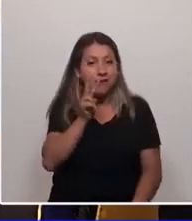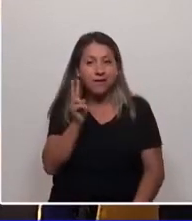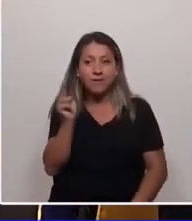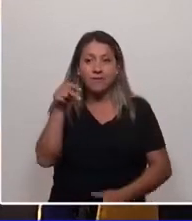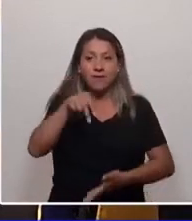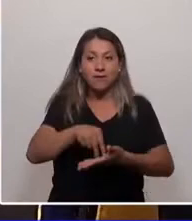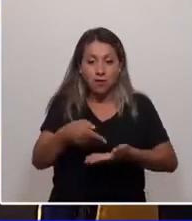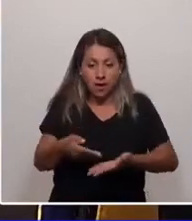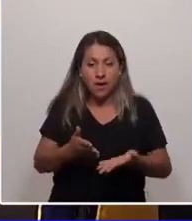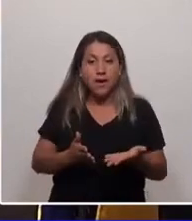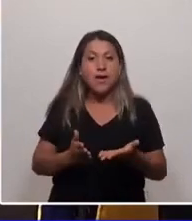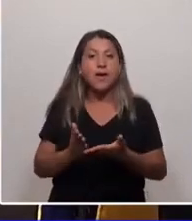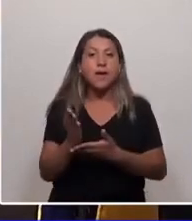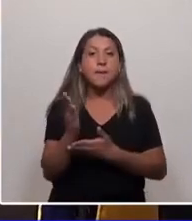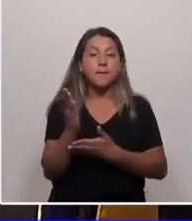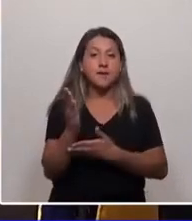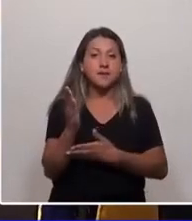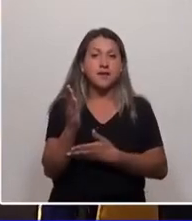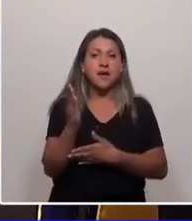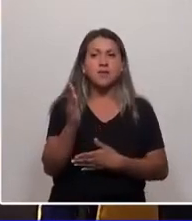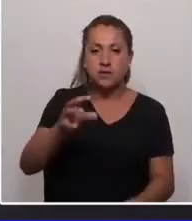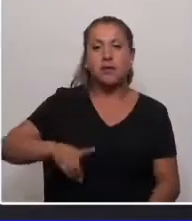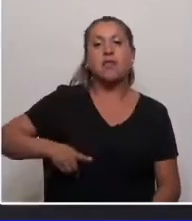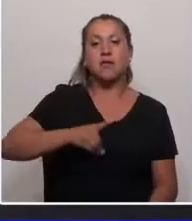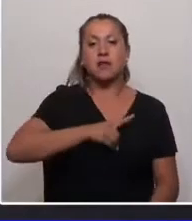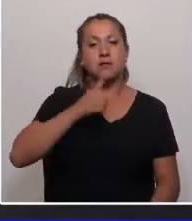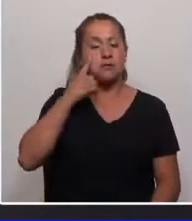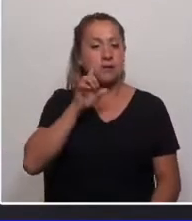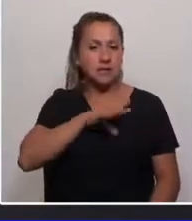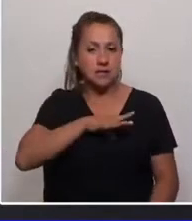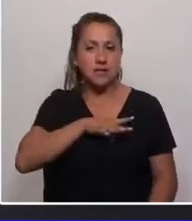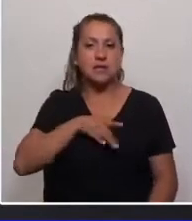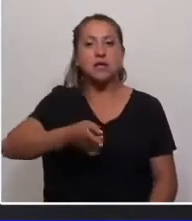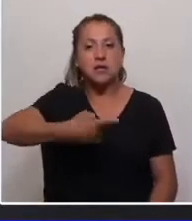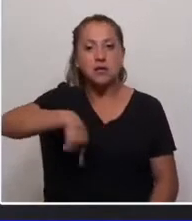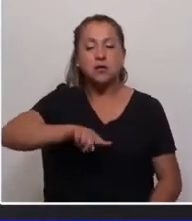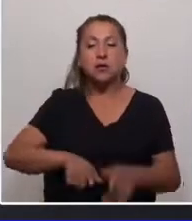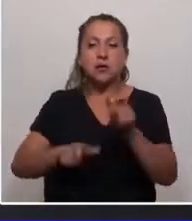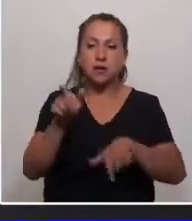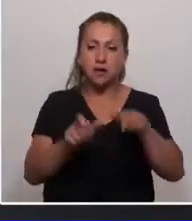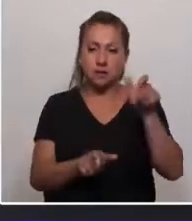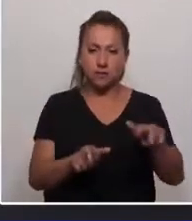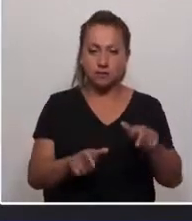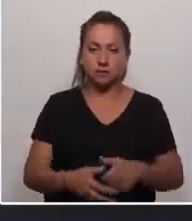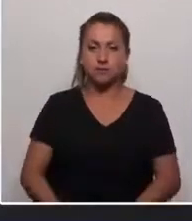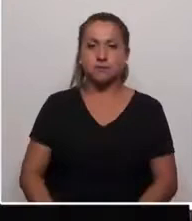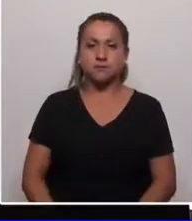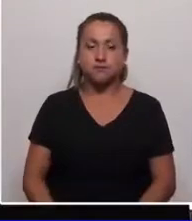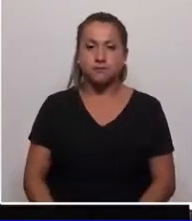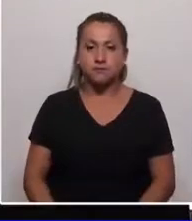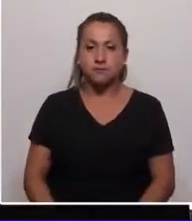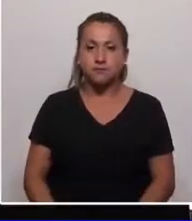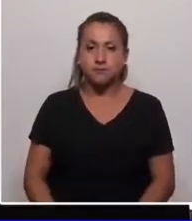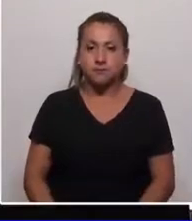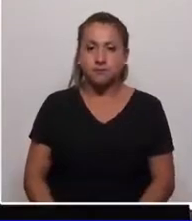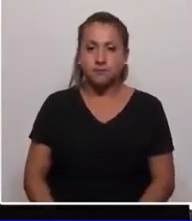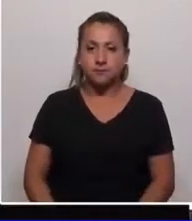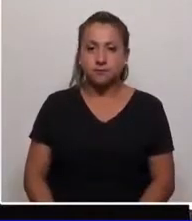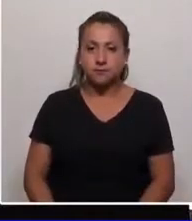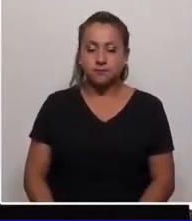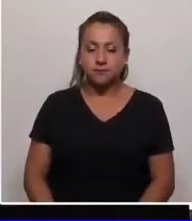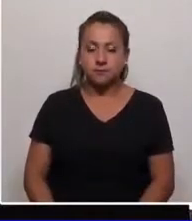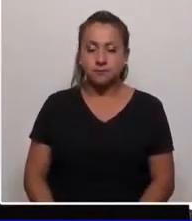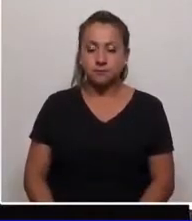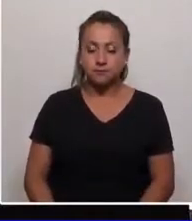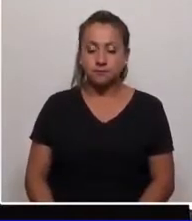de 3 minutos cada uno para apoyar o criticar las normas derivadas de la comisión, se dio por inicio a la votación general de cada una de